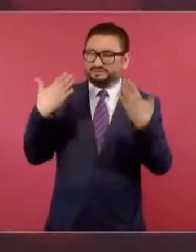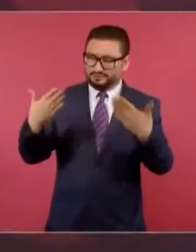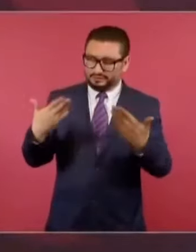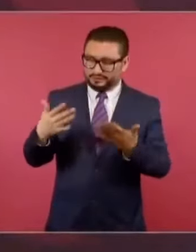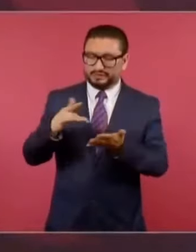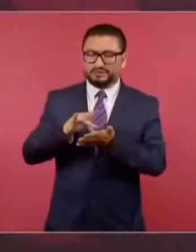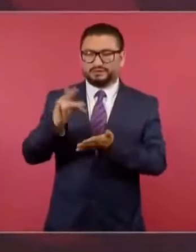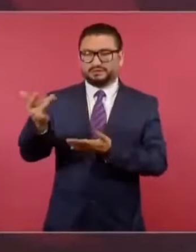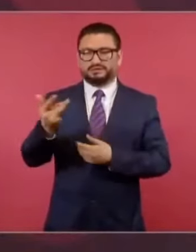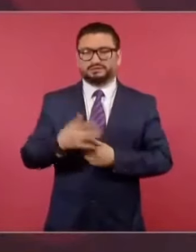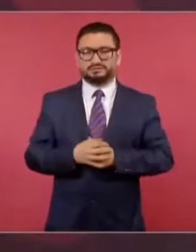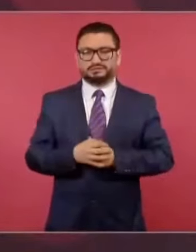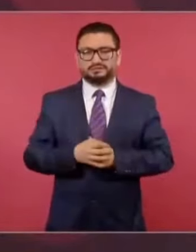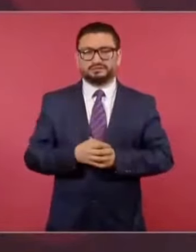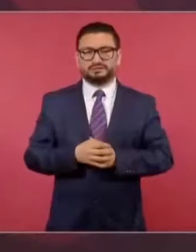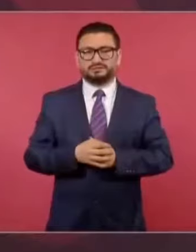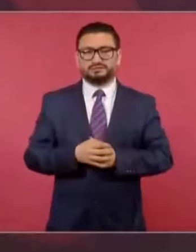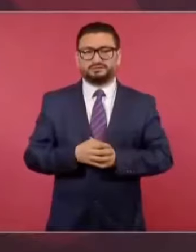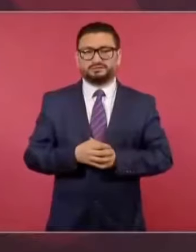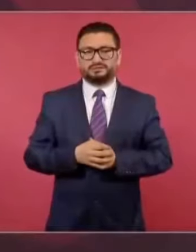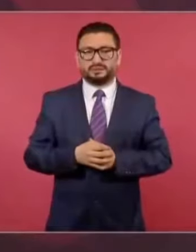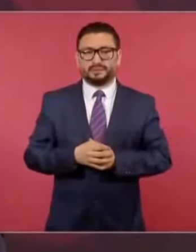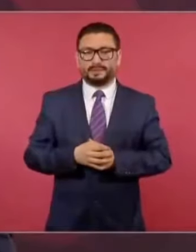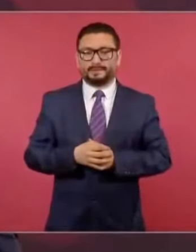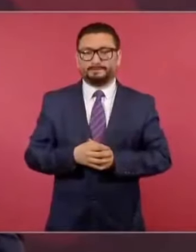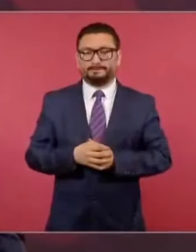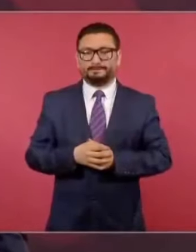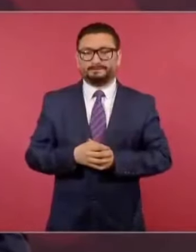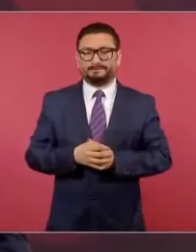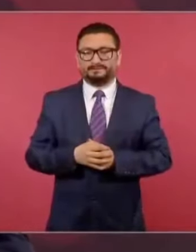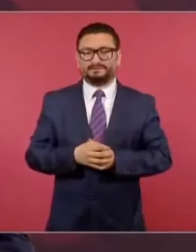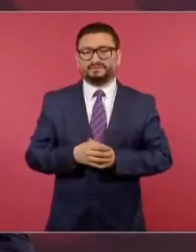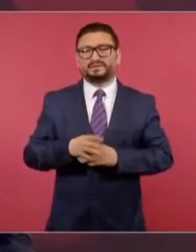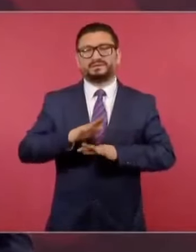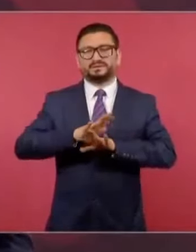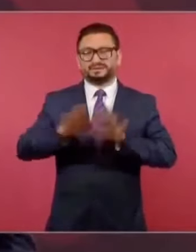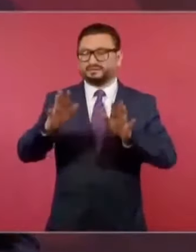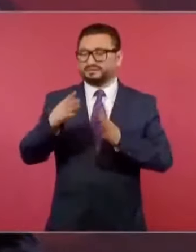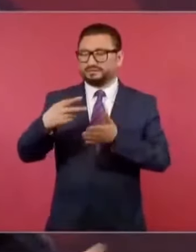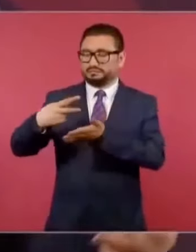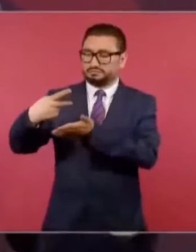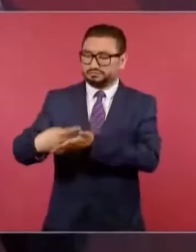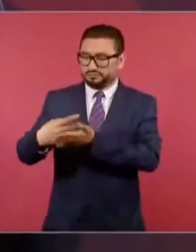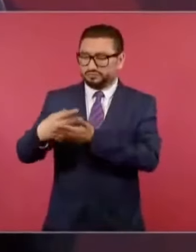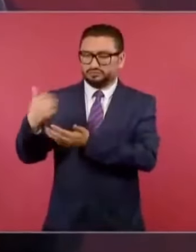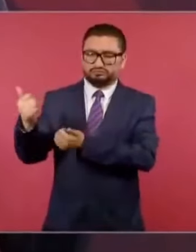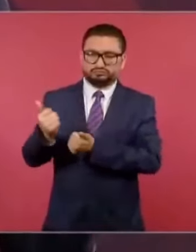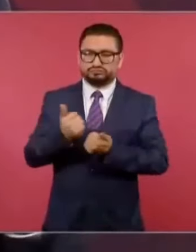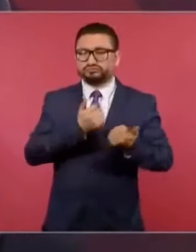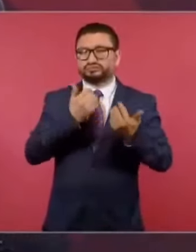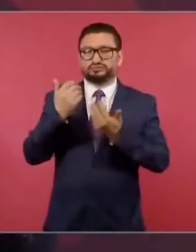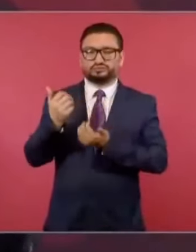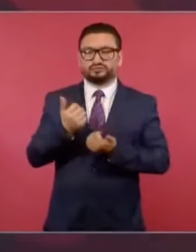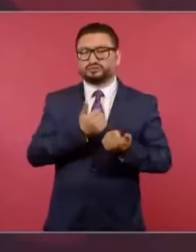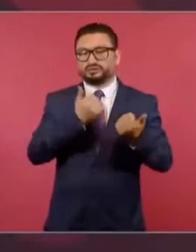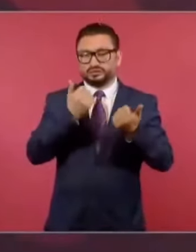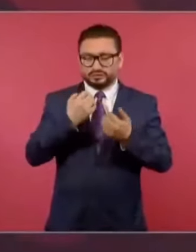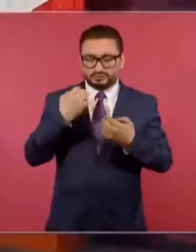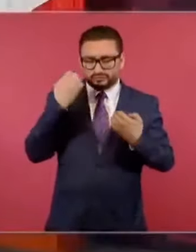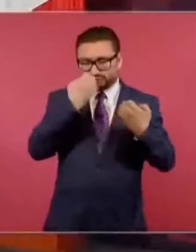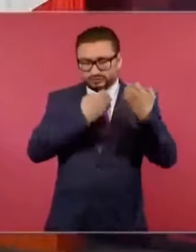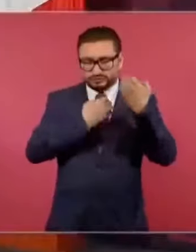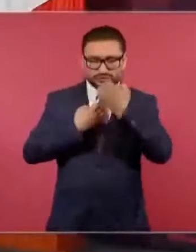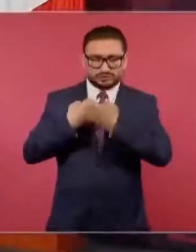Panamá y ya se trajeron los restos y se están haciendo los estudios con